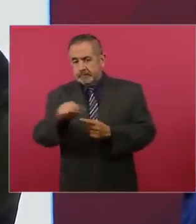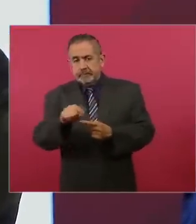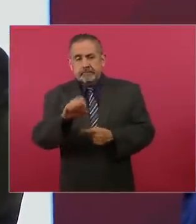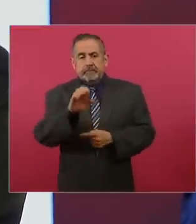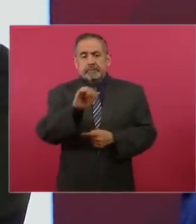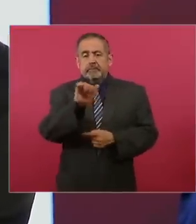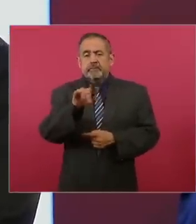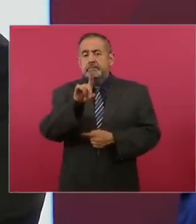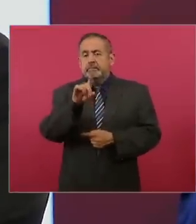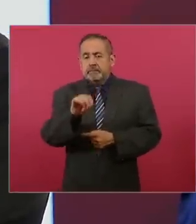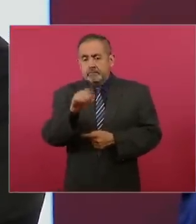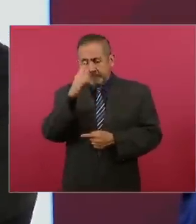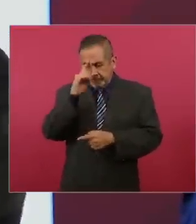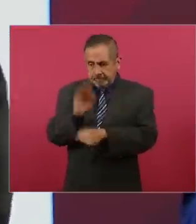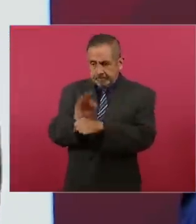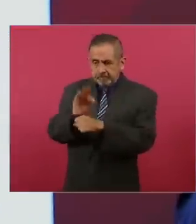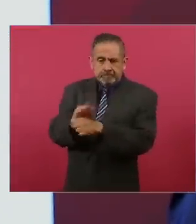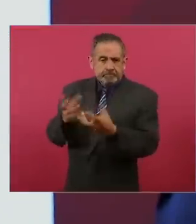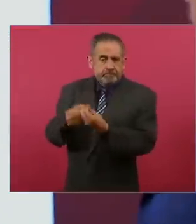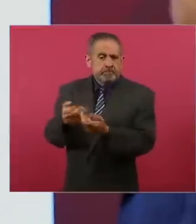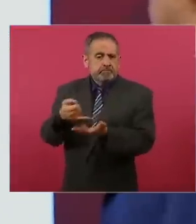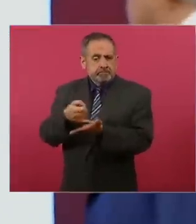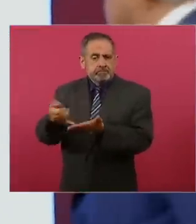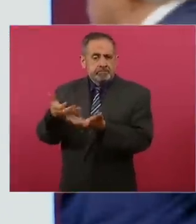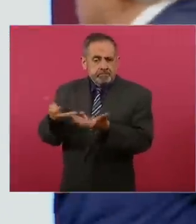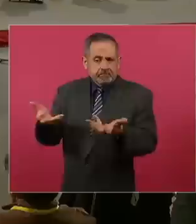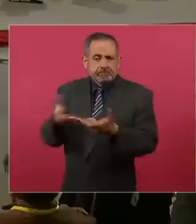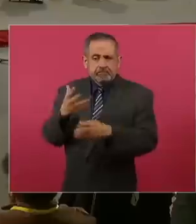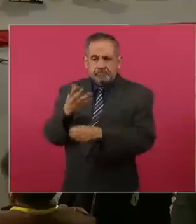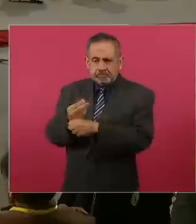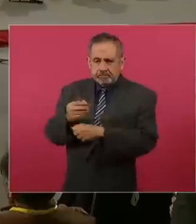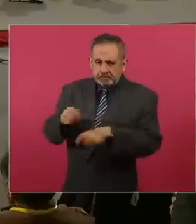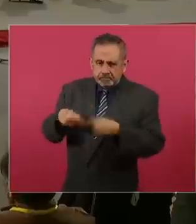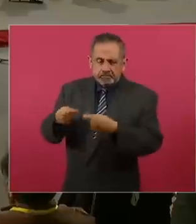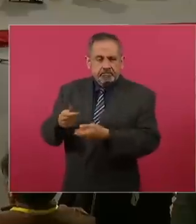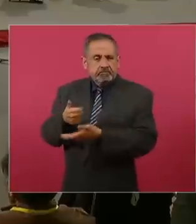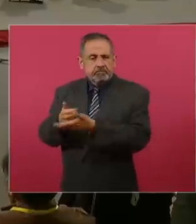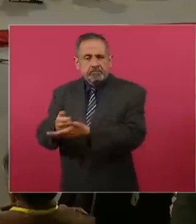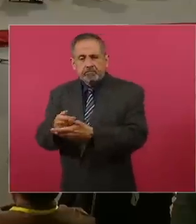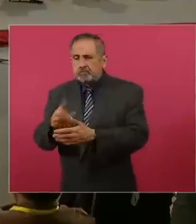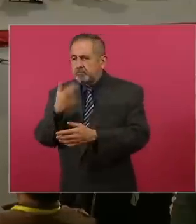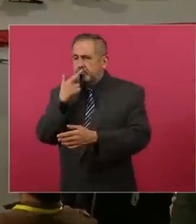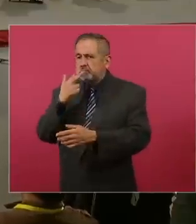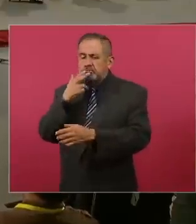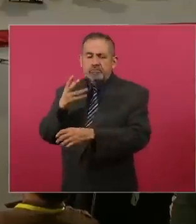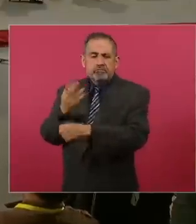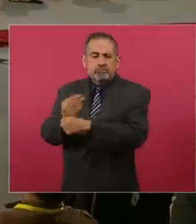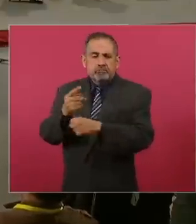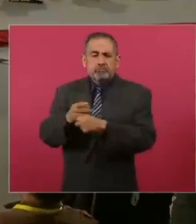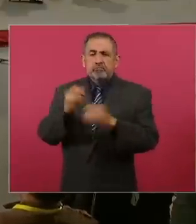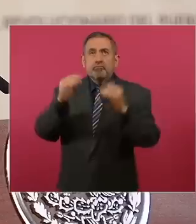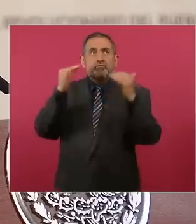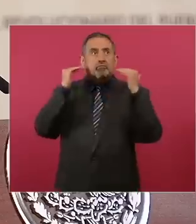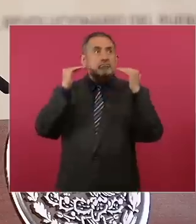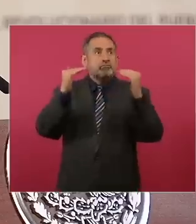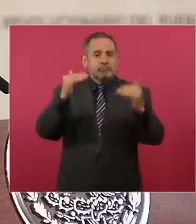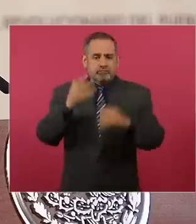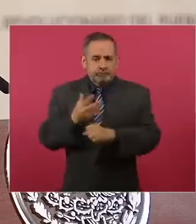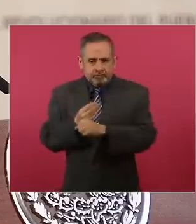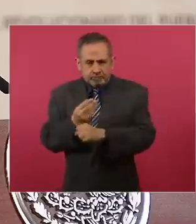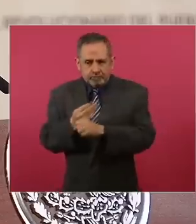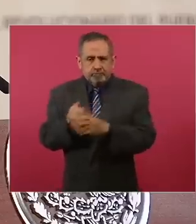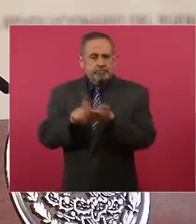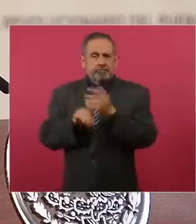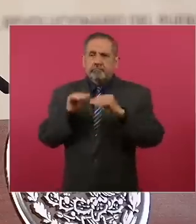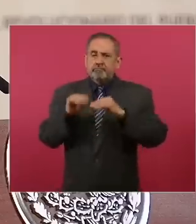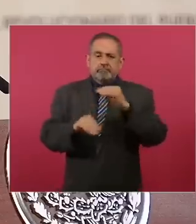ejidal para fortalecer la vida comunitaria, que incluyen trabajos de mejoramiento, domos y casas ejidales,